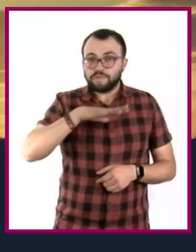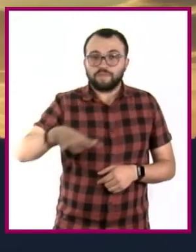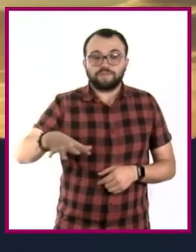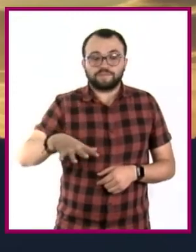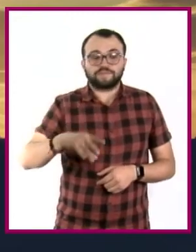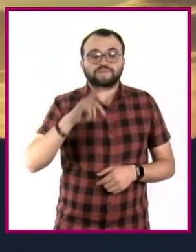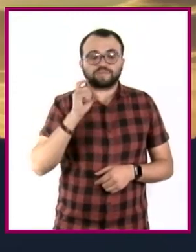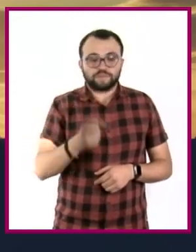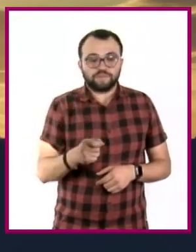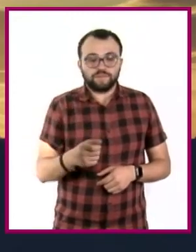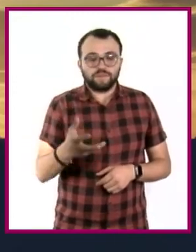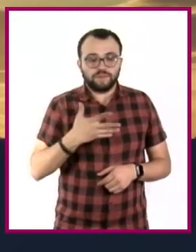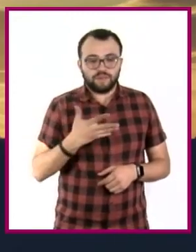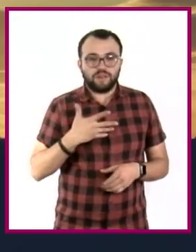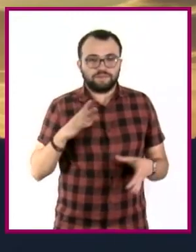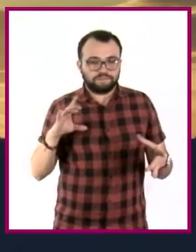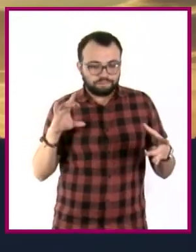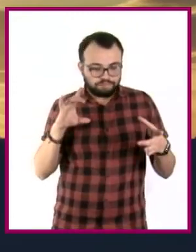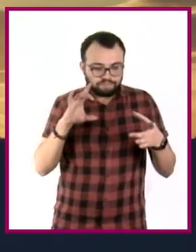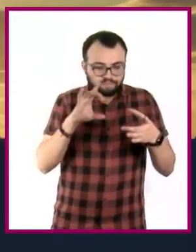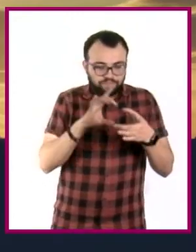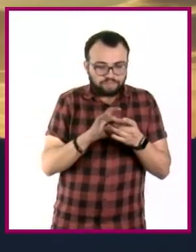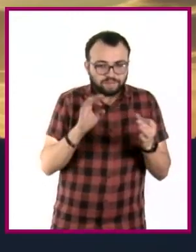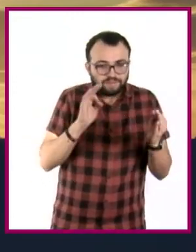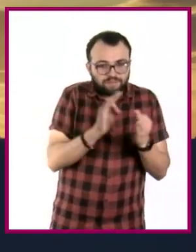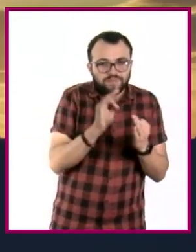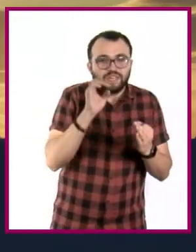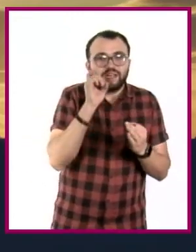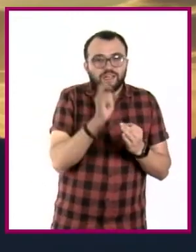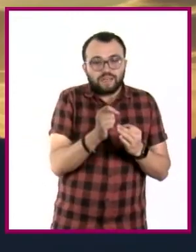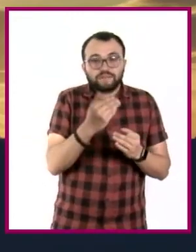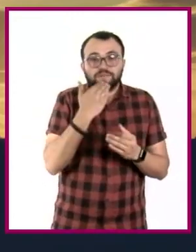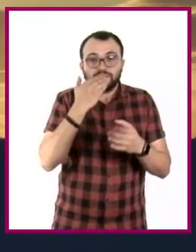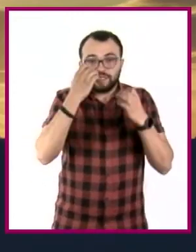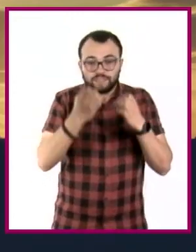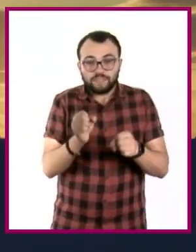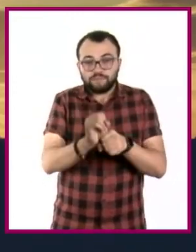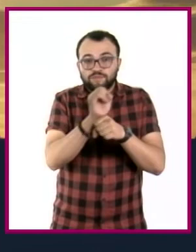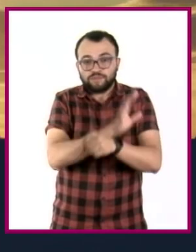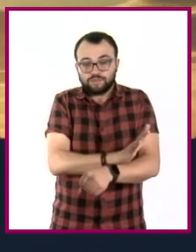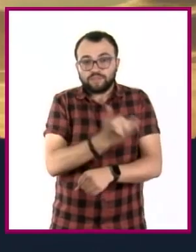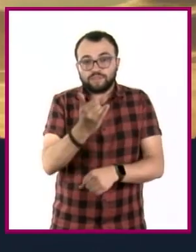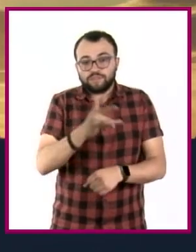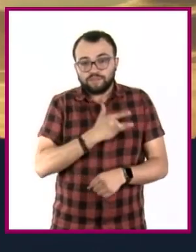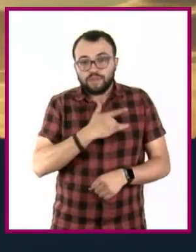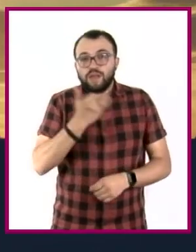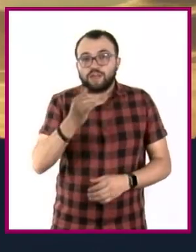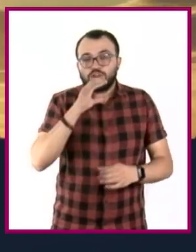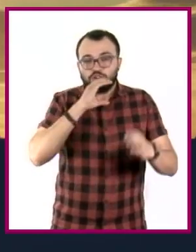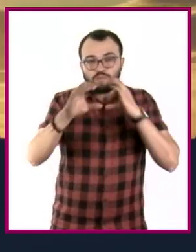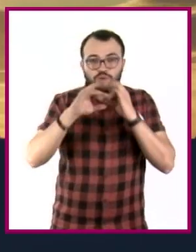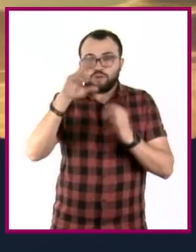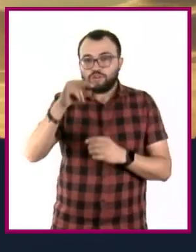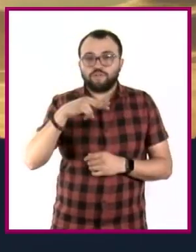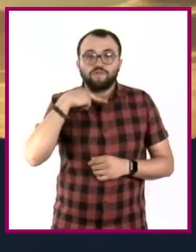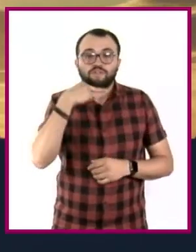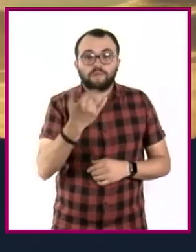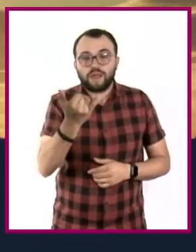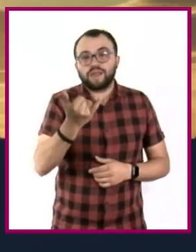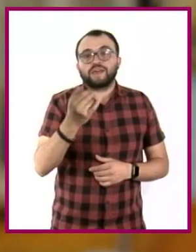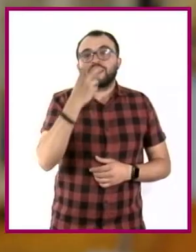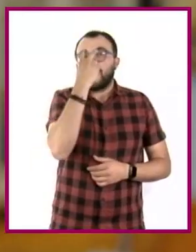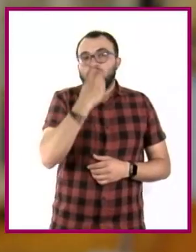que existe una estrecha relación entre el bienestar emocional y afectivo y la comunicación no verbal y el lenguaje